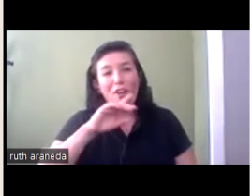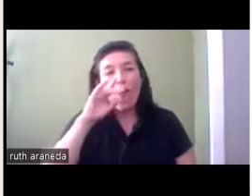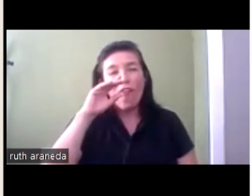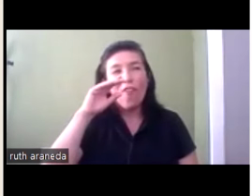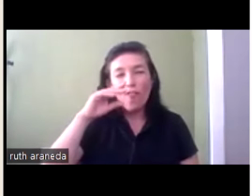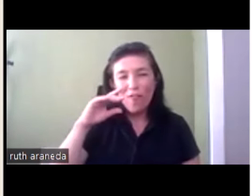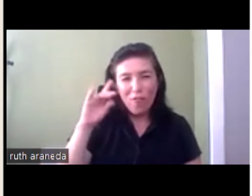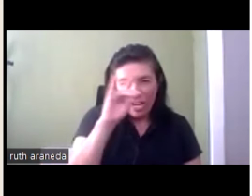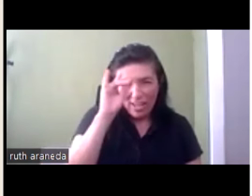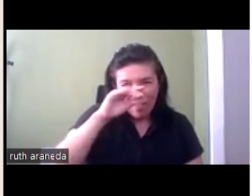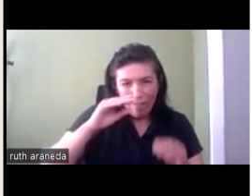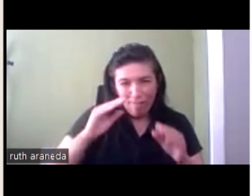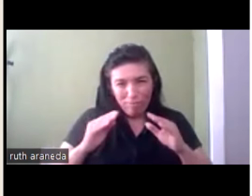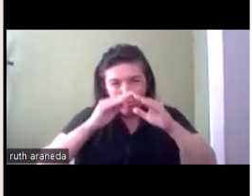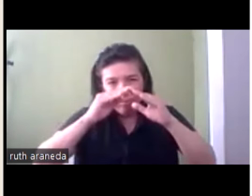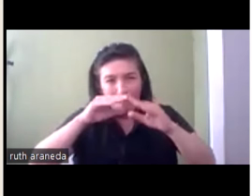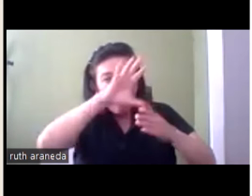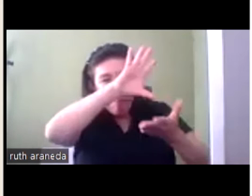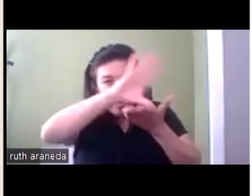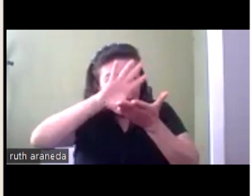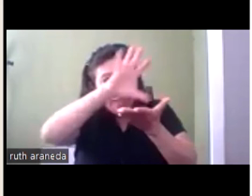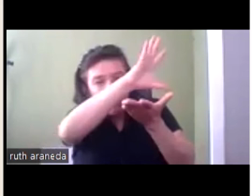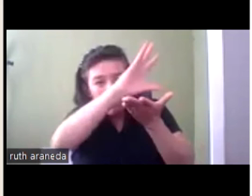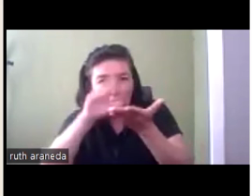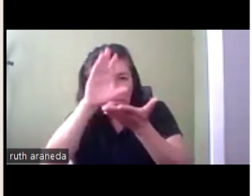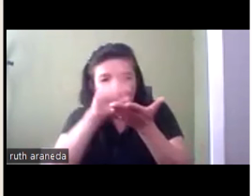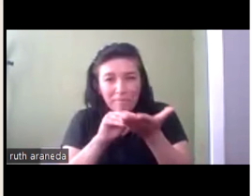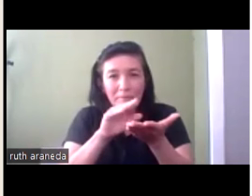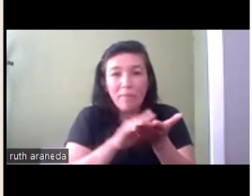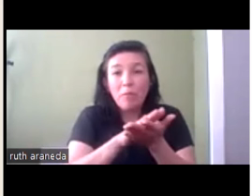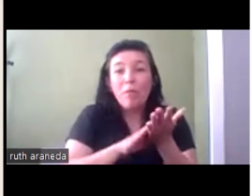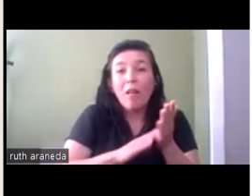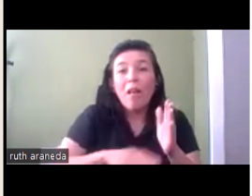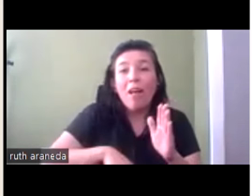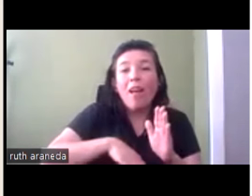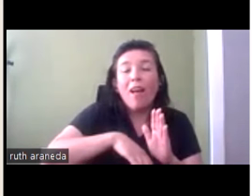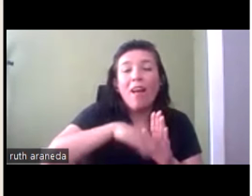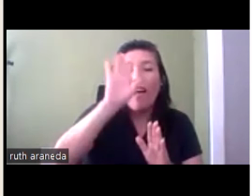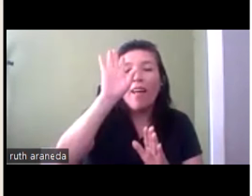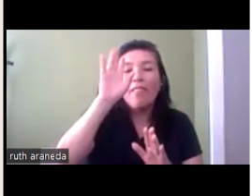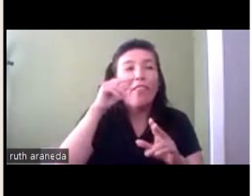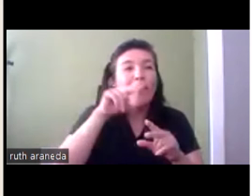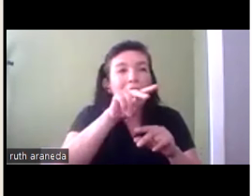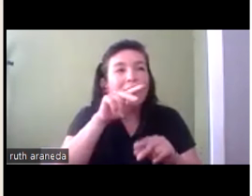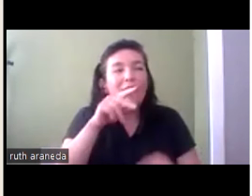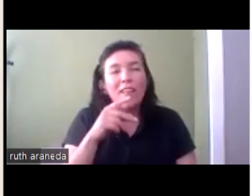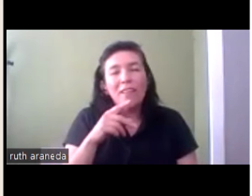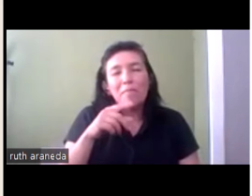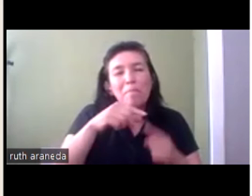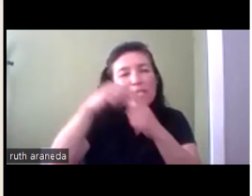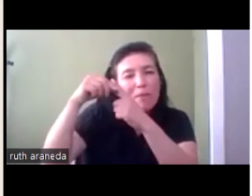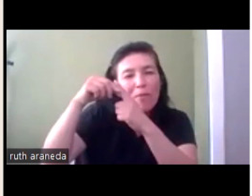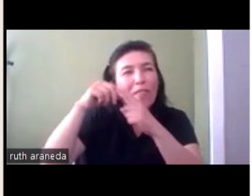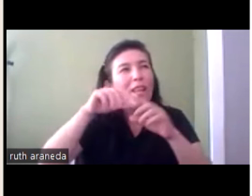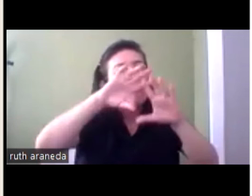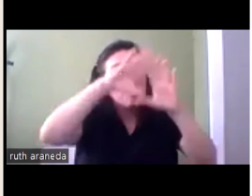Como se dijo, hay mayor variedad de patrones decorativos. Destacan acá los principios de la cosmovisión incaica, ¿ya?